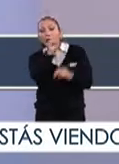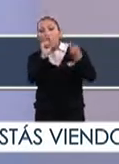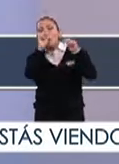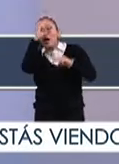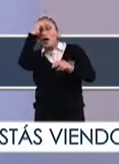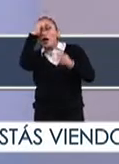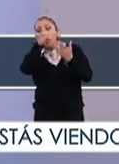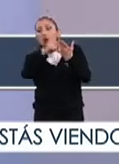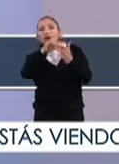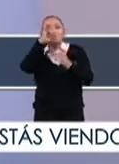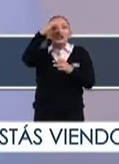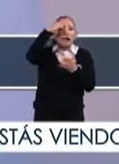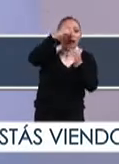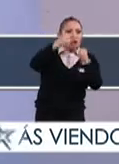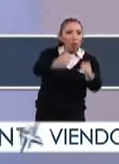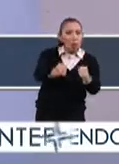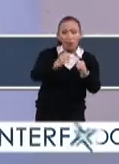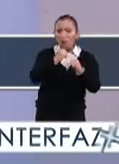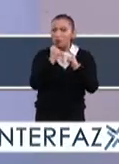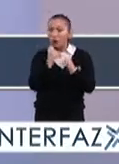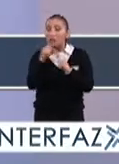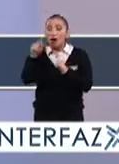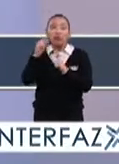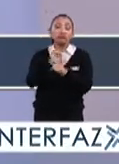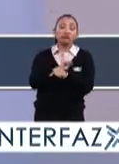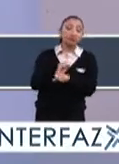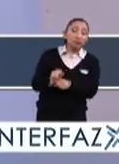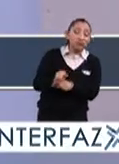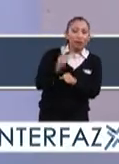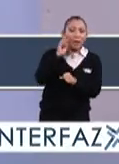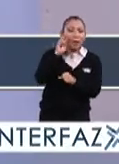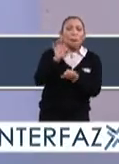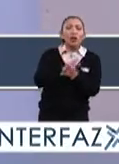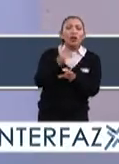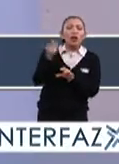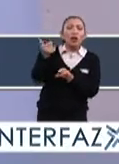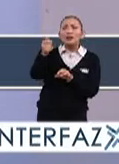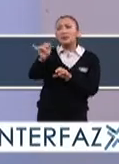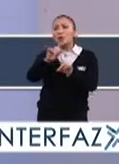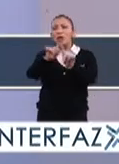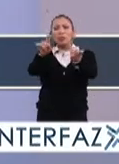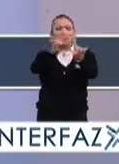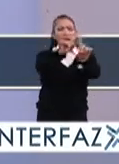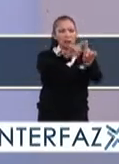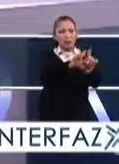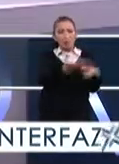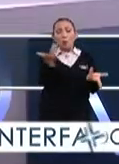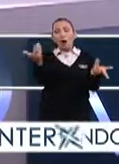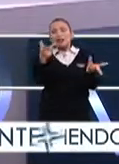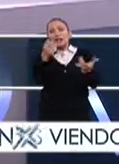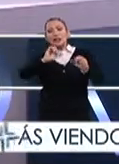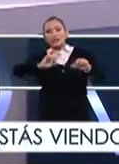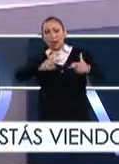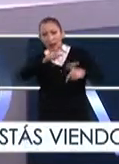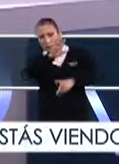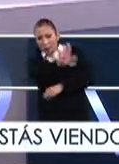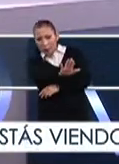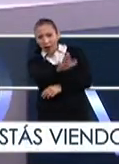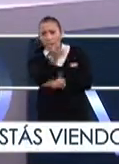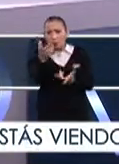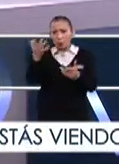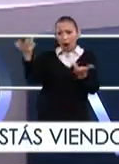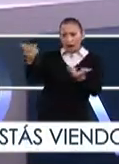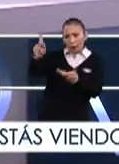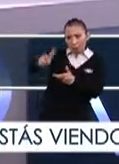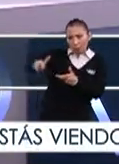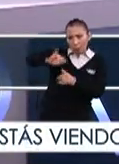niveles de credulidad que nos es muy importante ver a qué manera y por qué la distinción, como lo hacen en Chiapas, al revés como